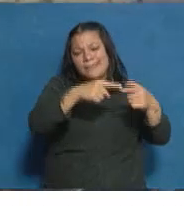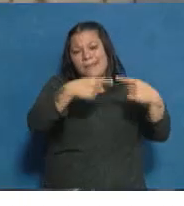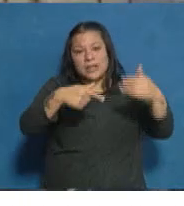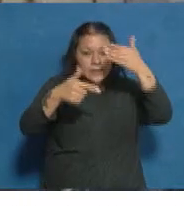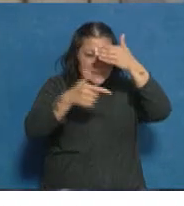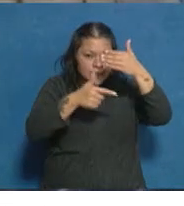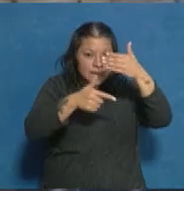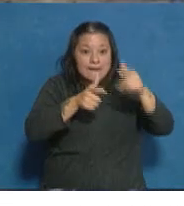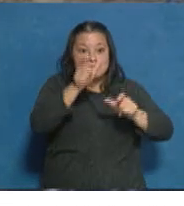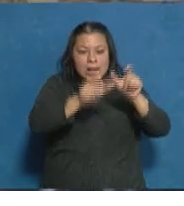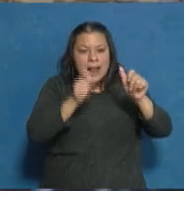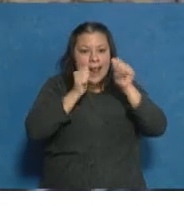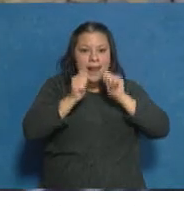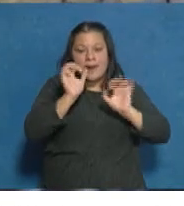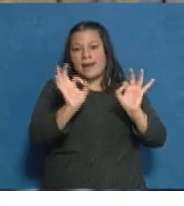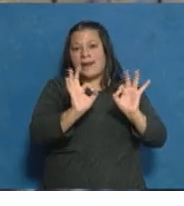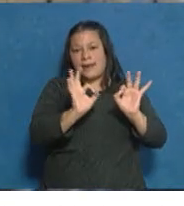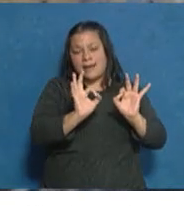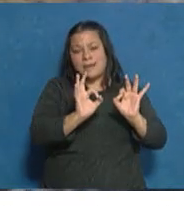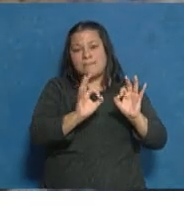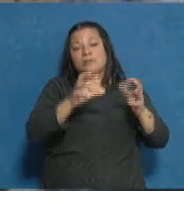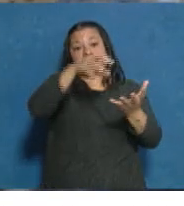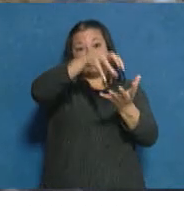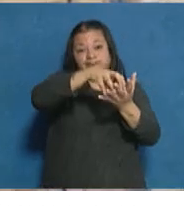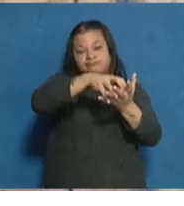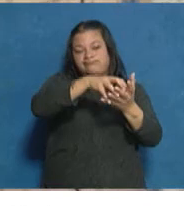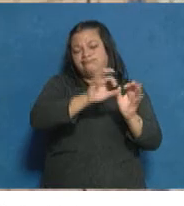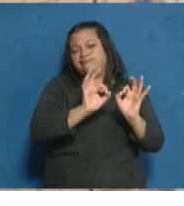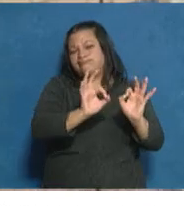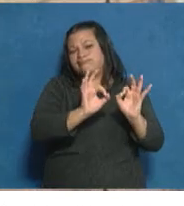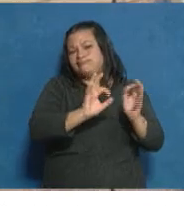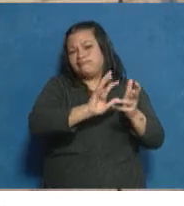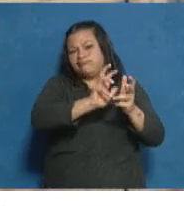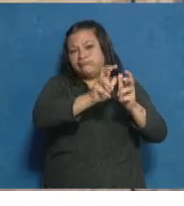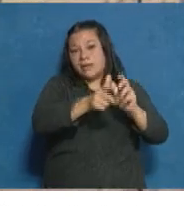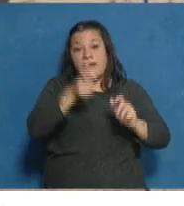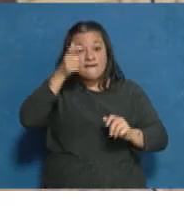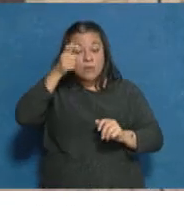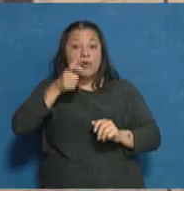No hubo personas afectadas, aunque los daños materiales fueron de consideración.